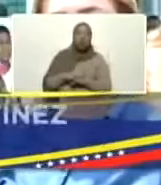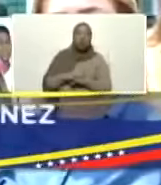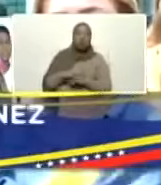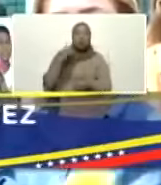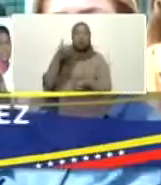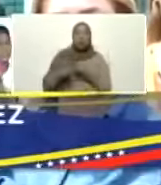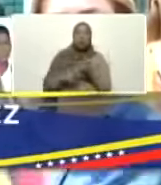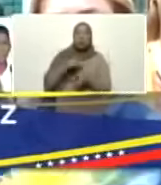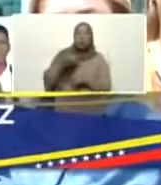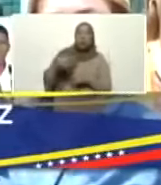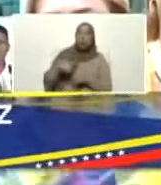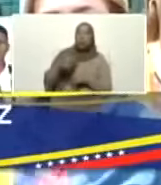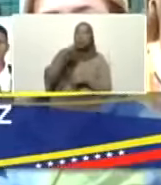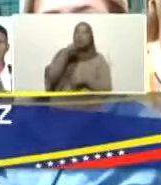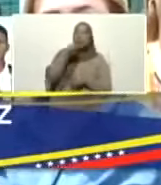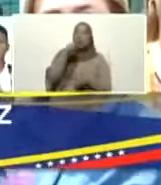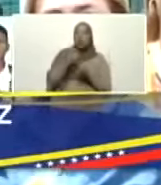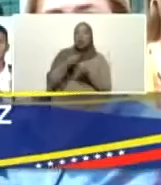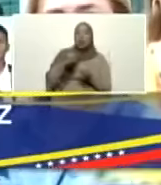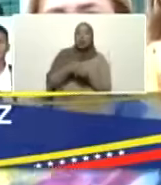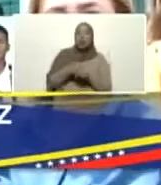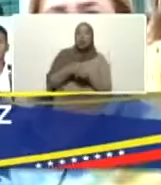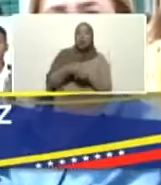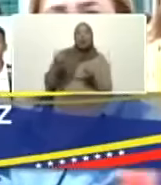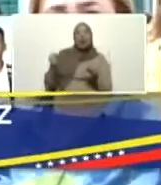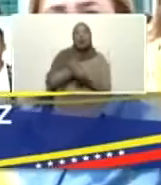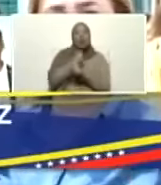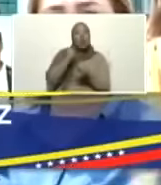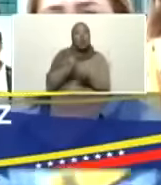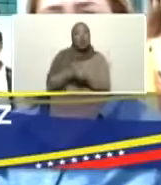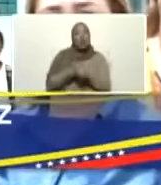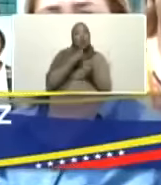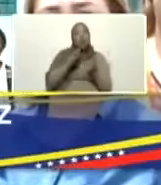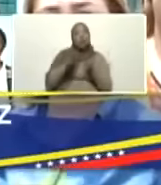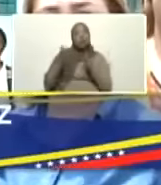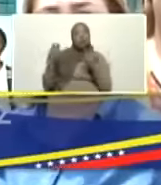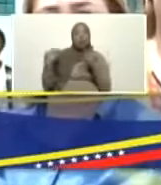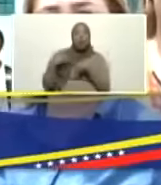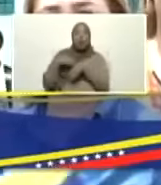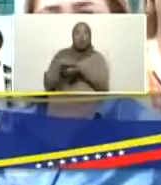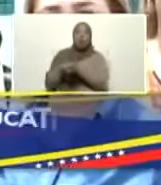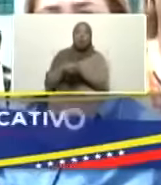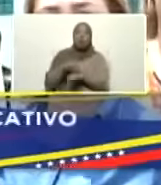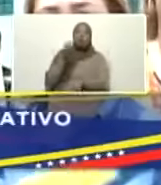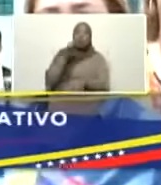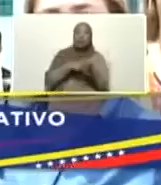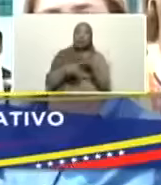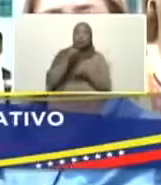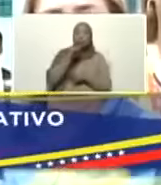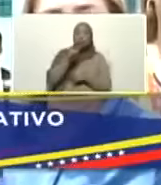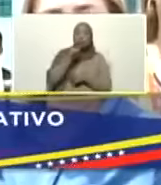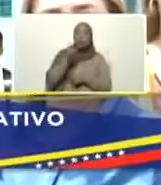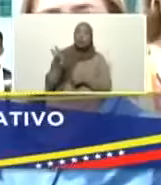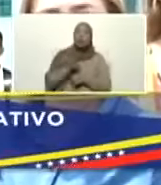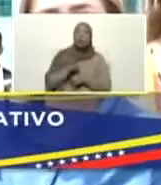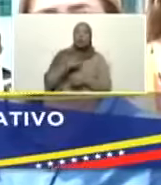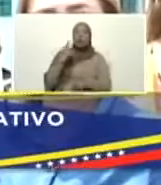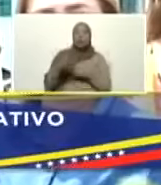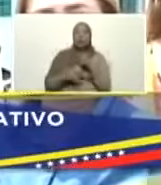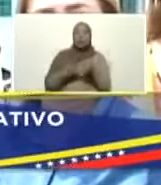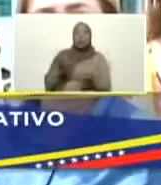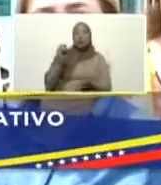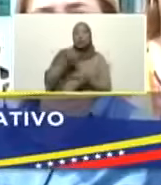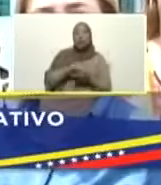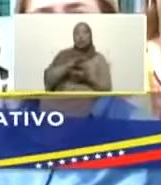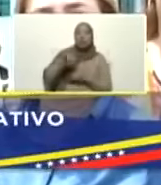han apoyado en los trabajos de rehabilitación de instalaciones sanitarias, rehabilitación de